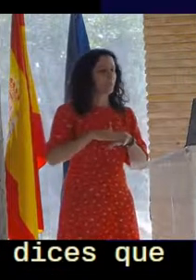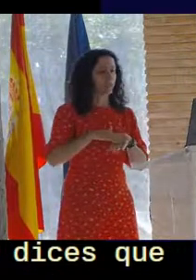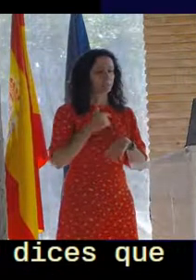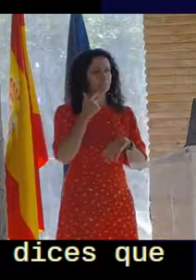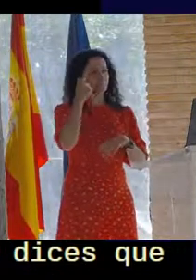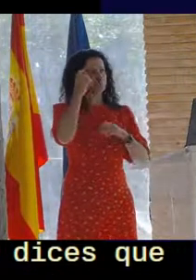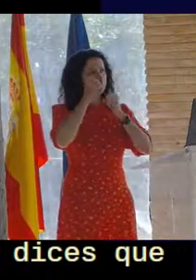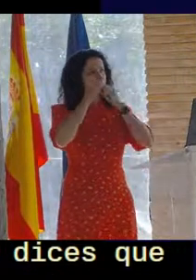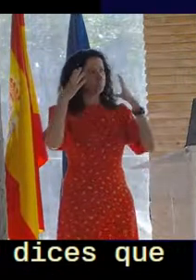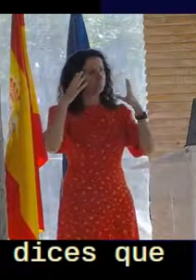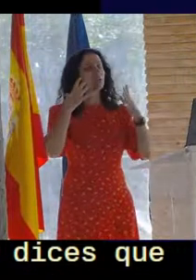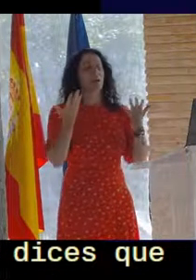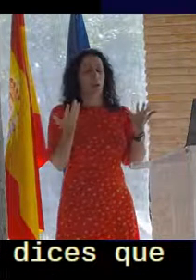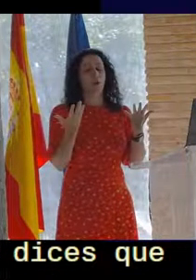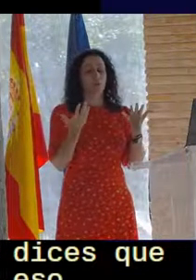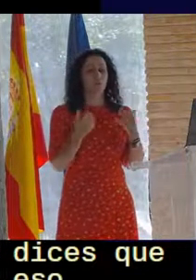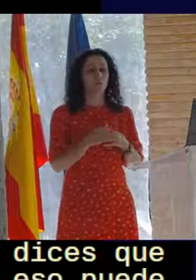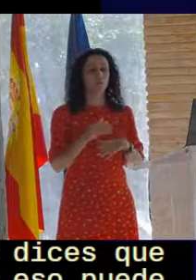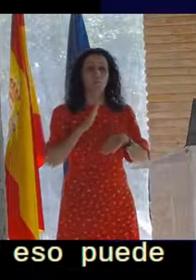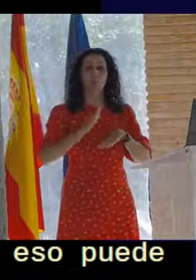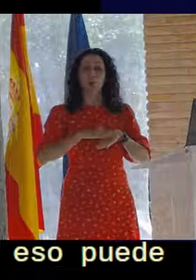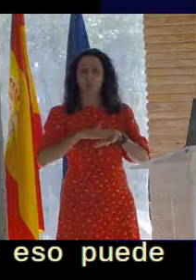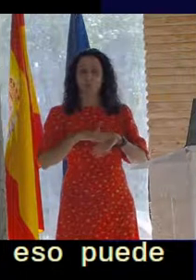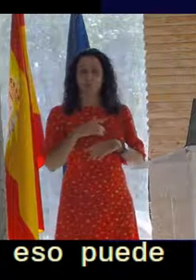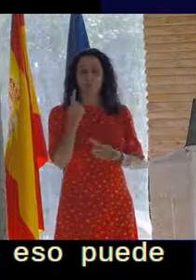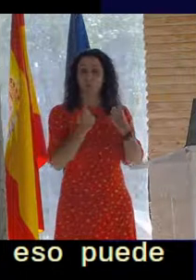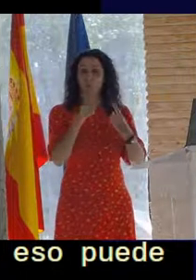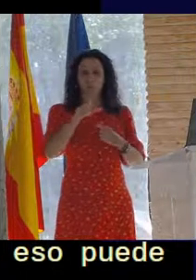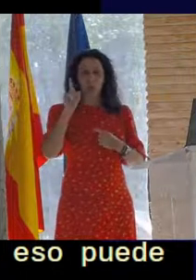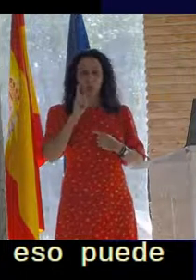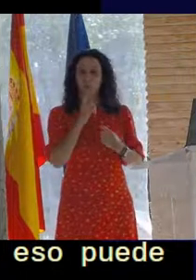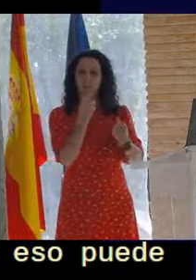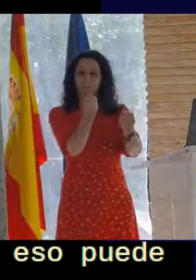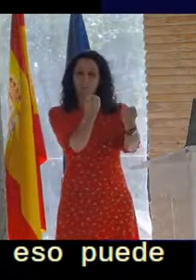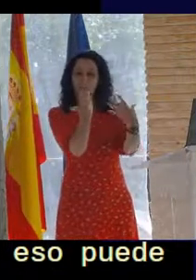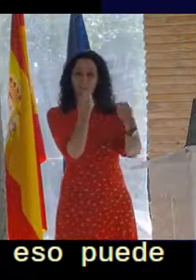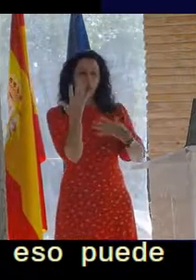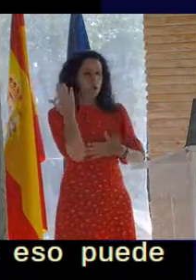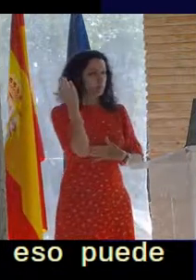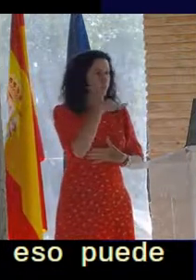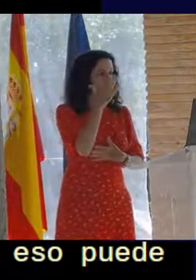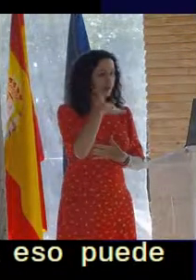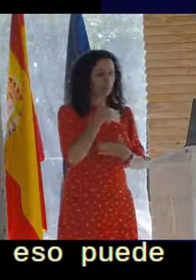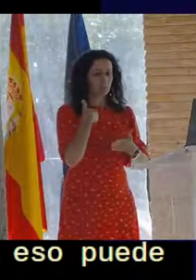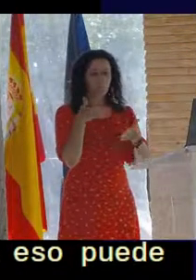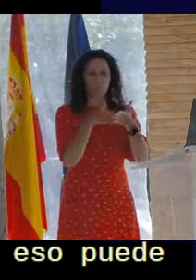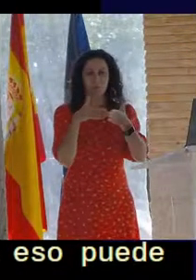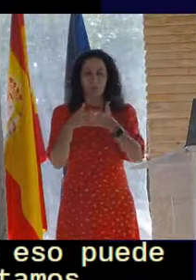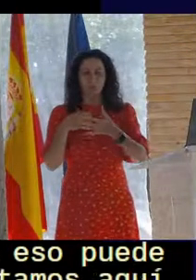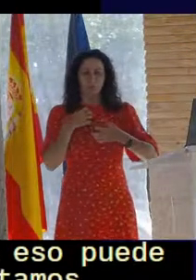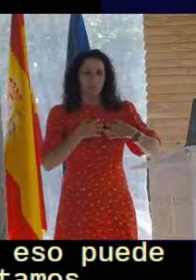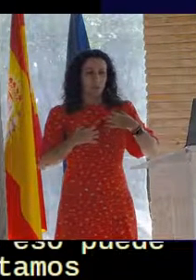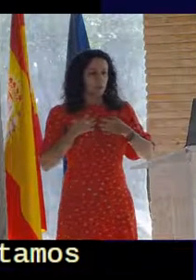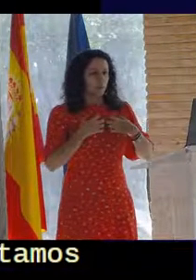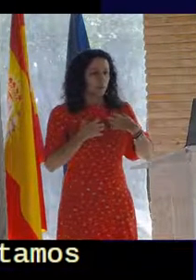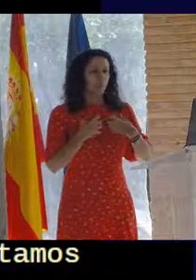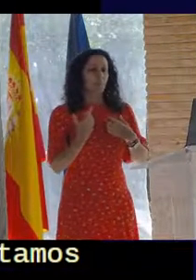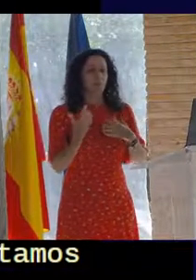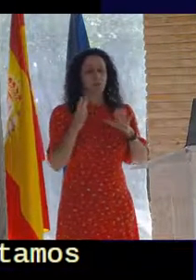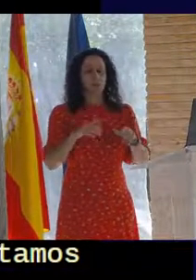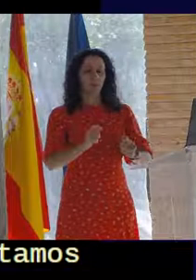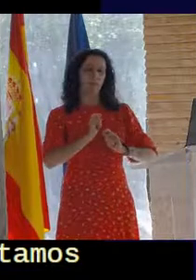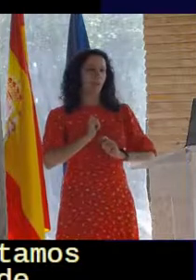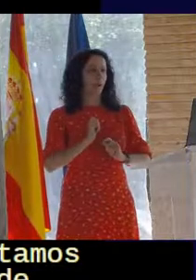fuerte y son muy desconfiados eso puede tener una base lógica eh porque las personas sordas estamos acostumbrados a que no nos llegue la